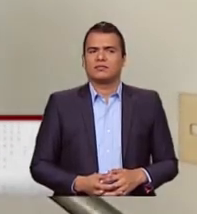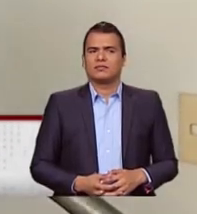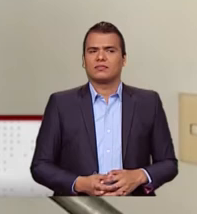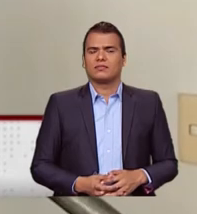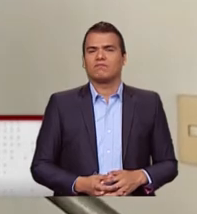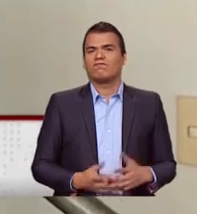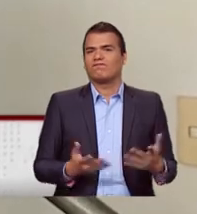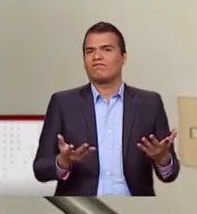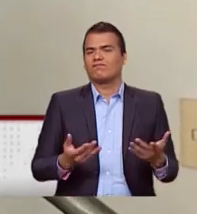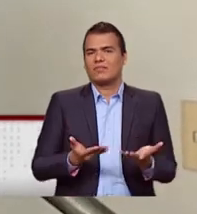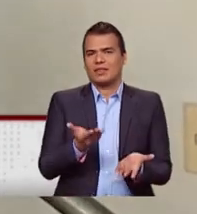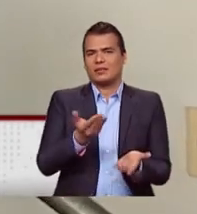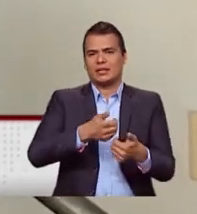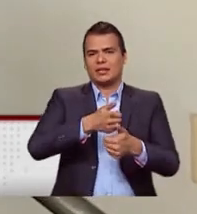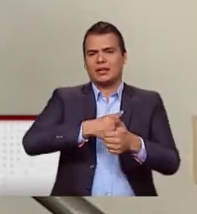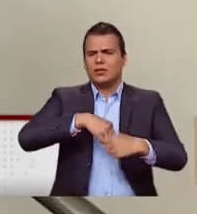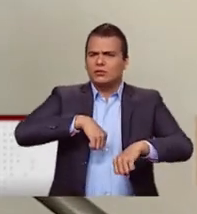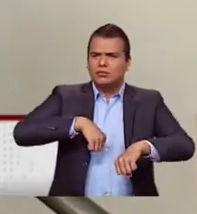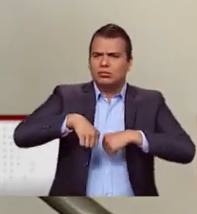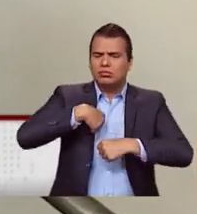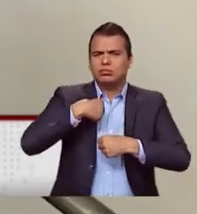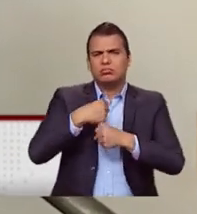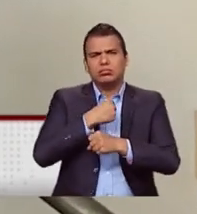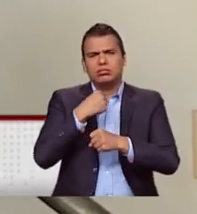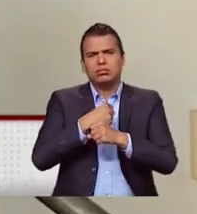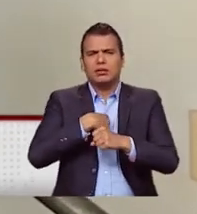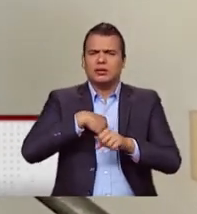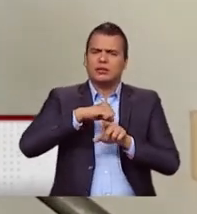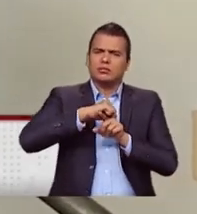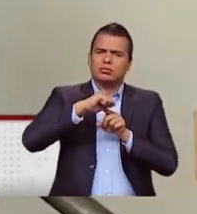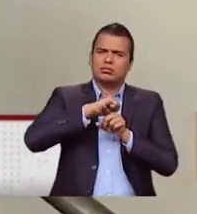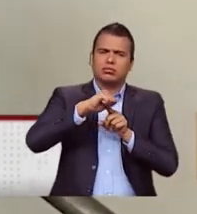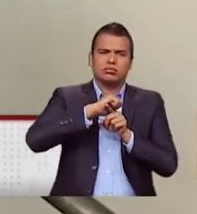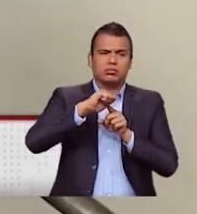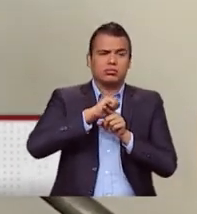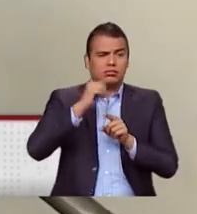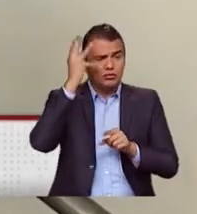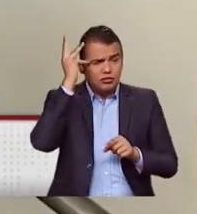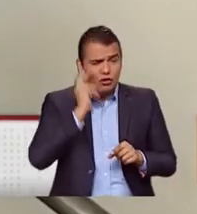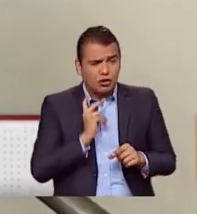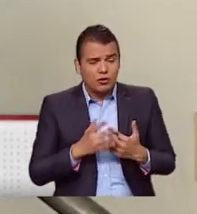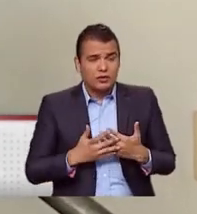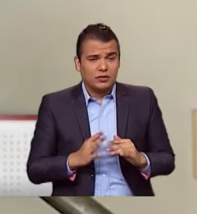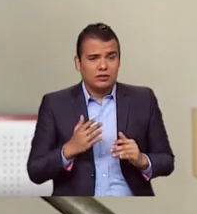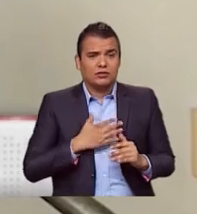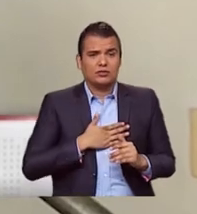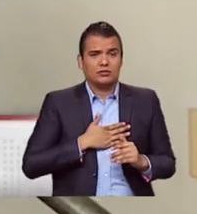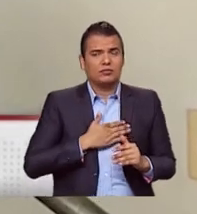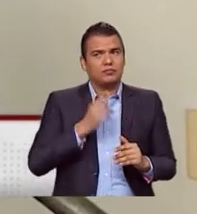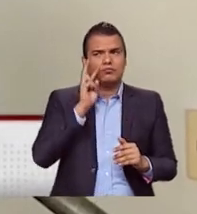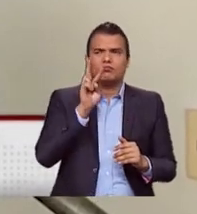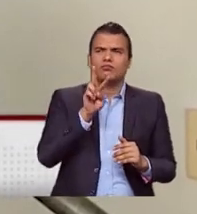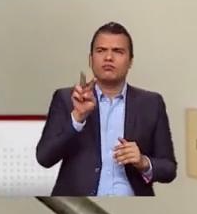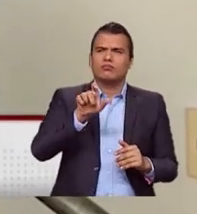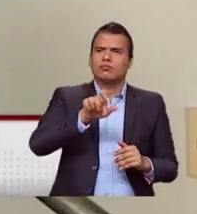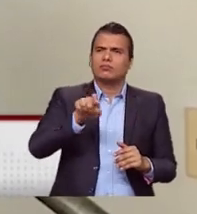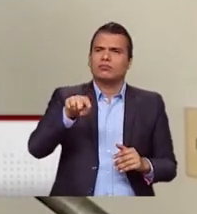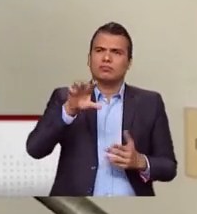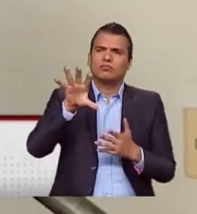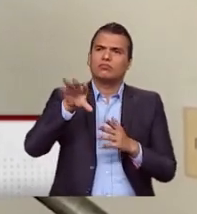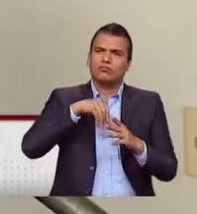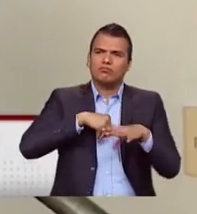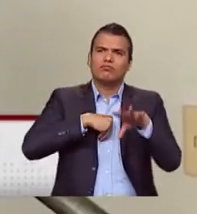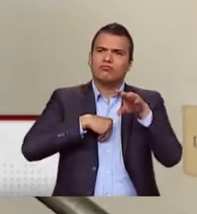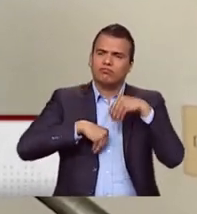esto es de trabajar, ¿no? Esto es de repetición. Yo, pues la verdad, tuve referentes, espejos,